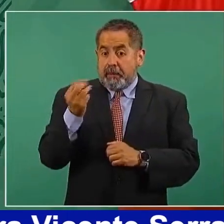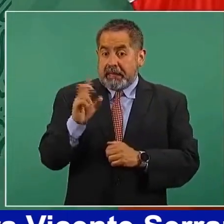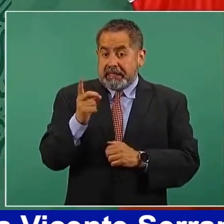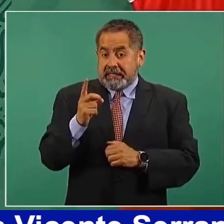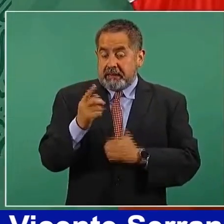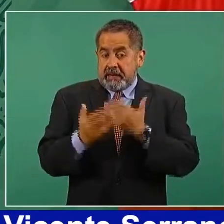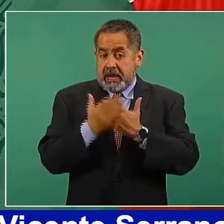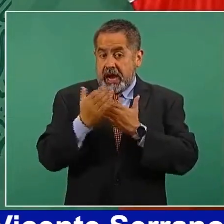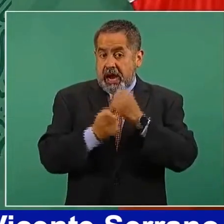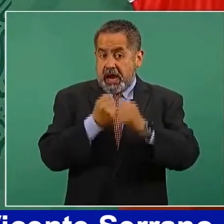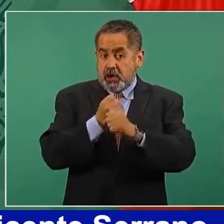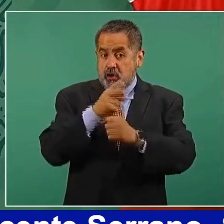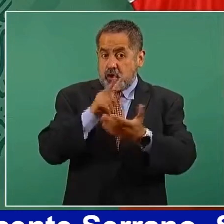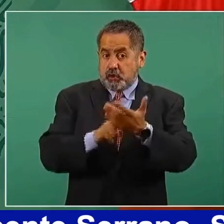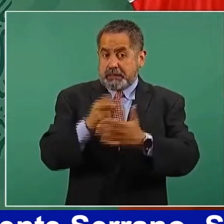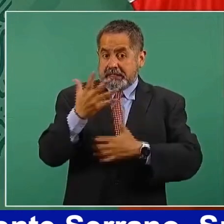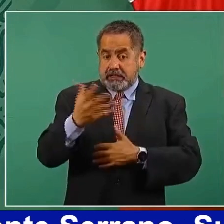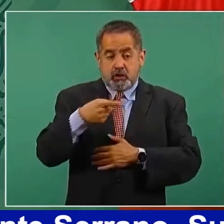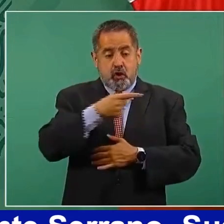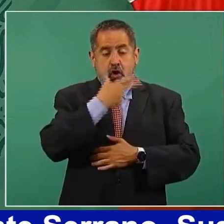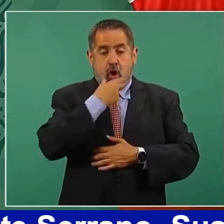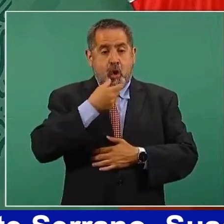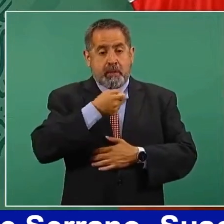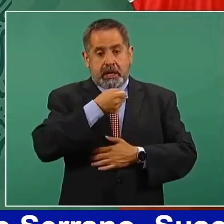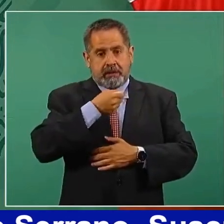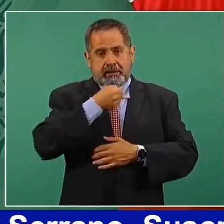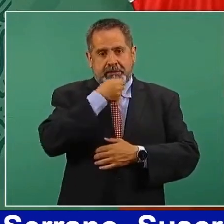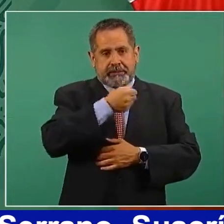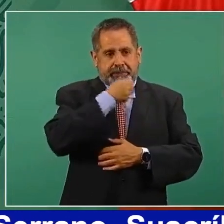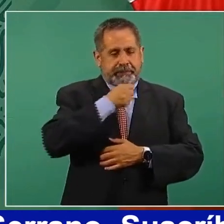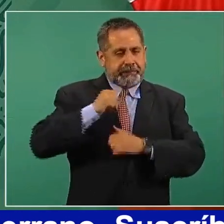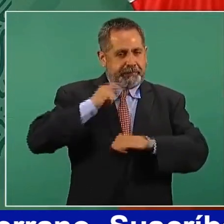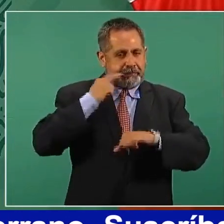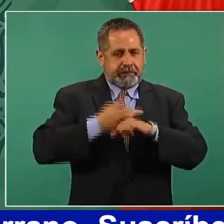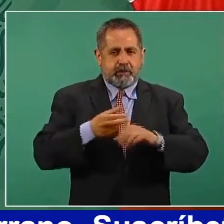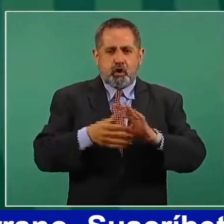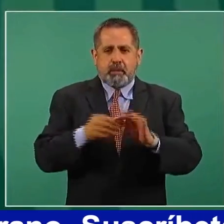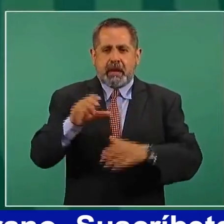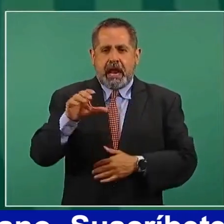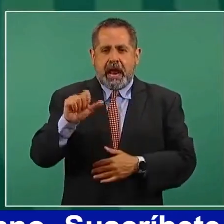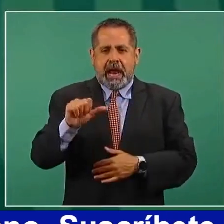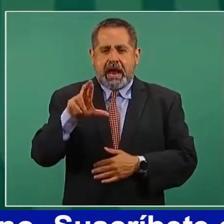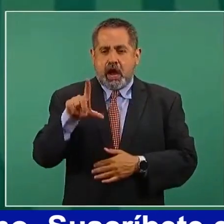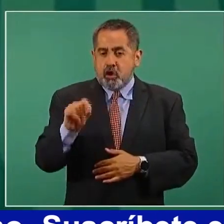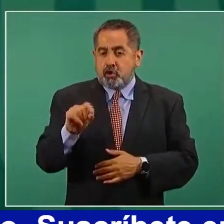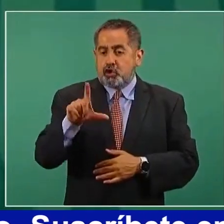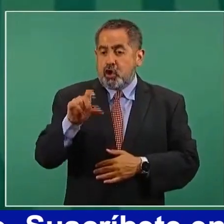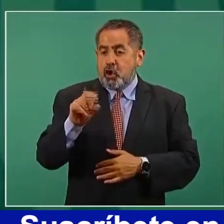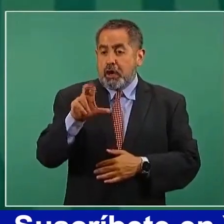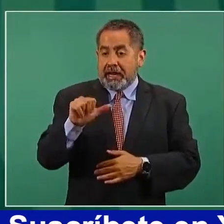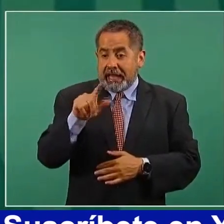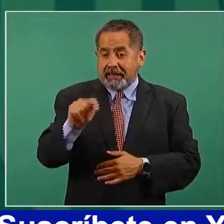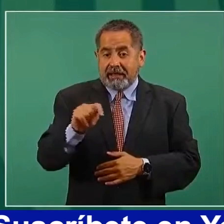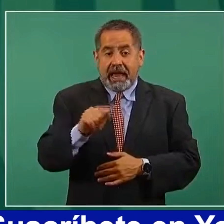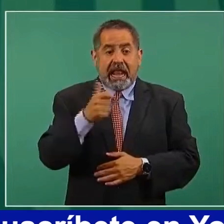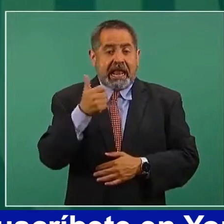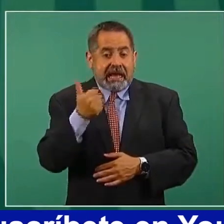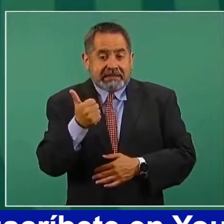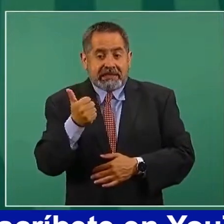de 2005, el conductor estelar de Primero Noticias, Carlos Loret de Mola, a las 6:45